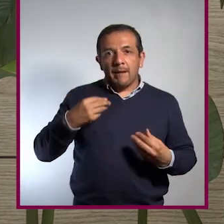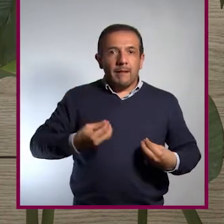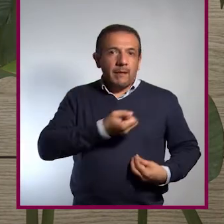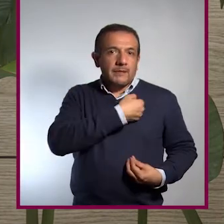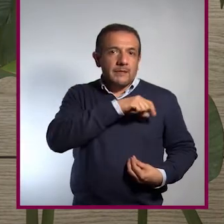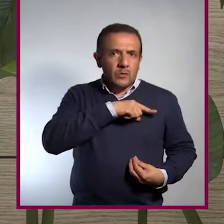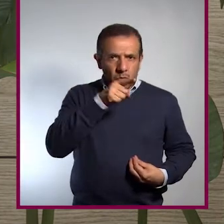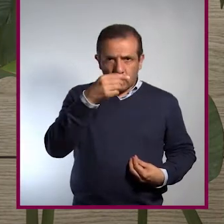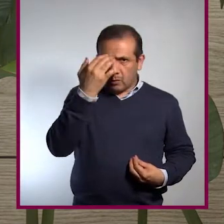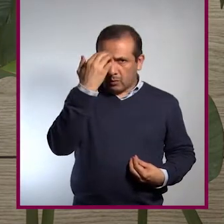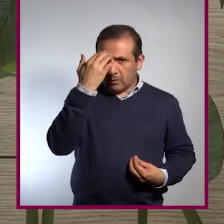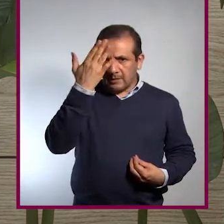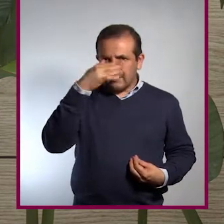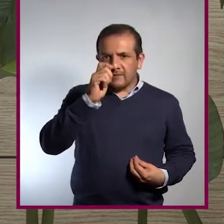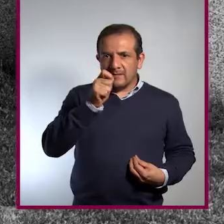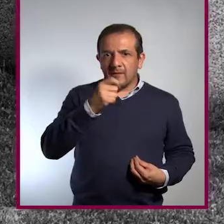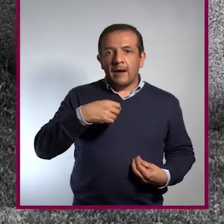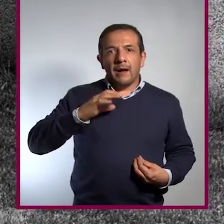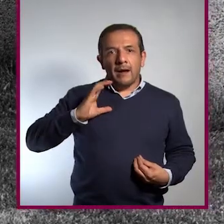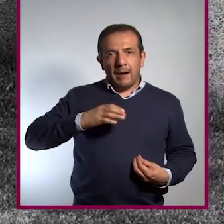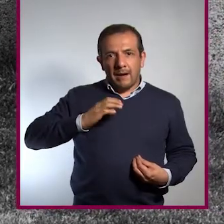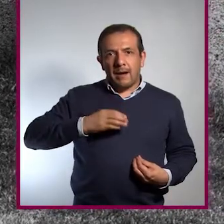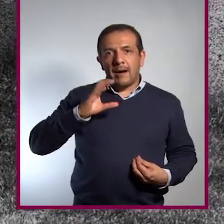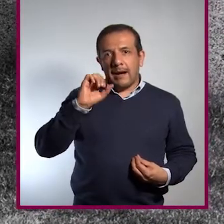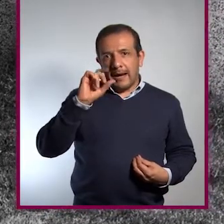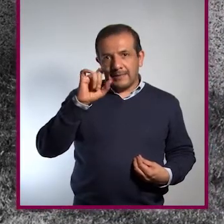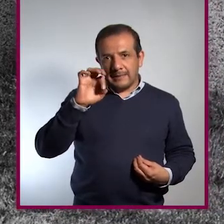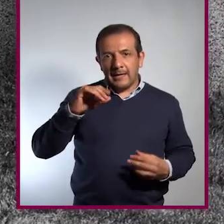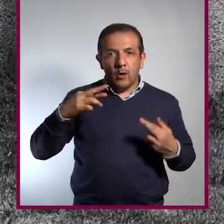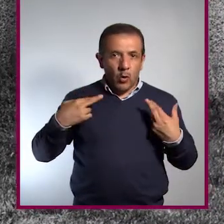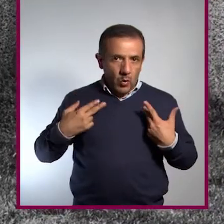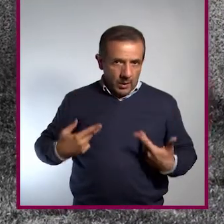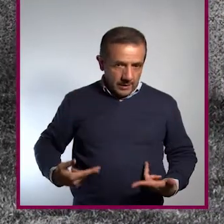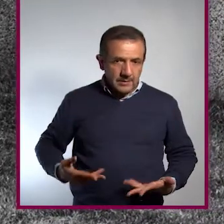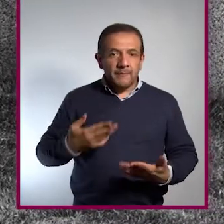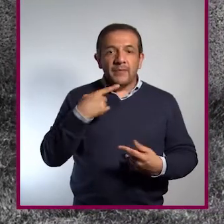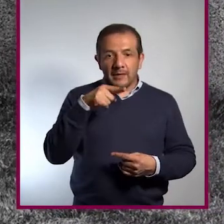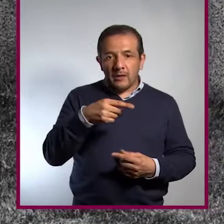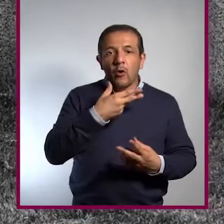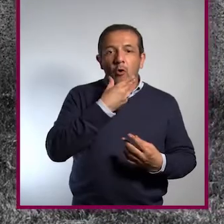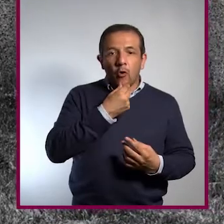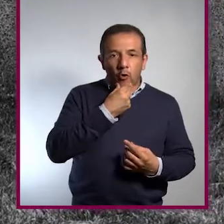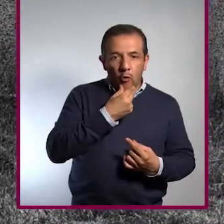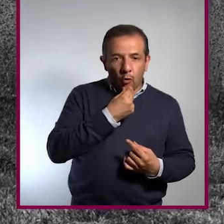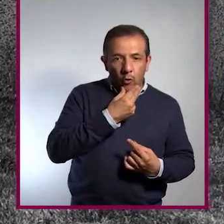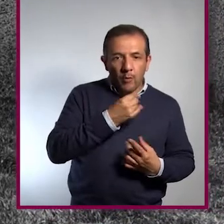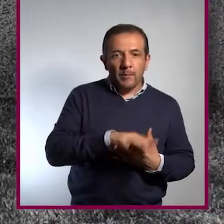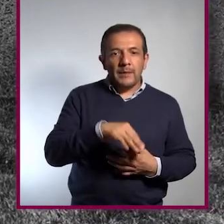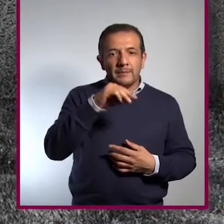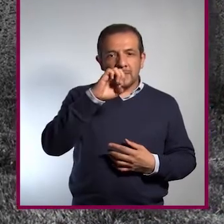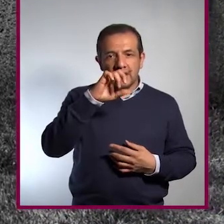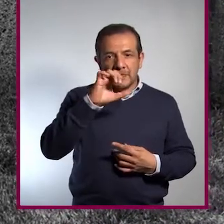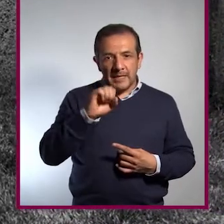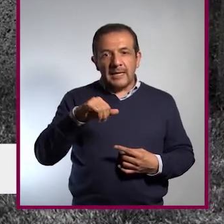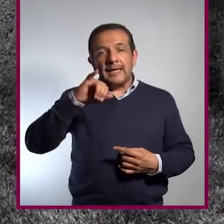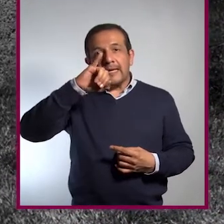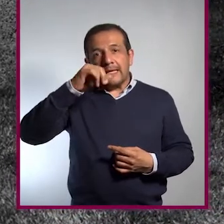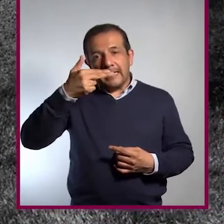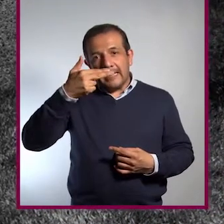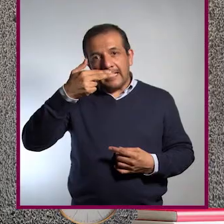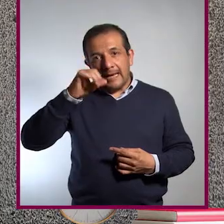salud, ¿has escuchado hablar del cáncer? Pues resulta que J. Michael Bishop y su colega Harold